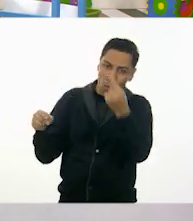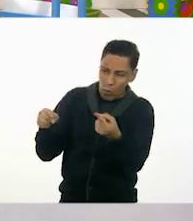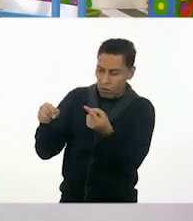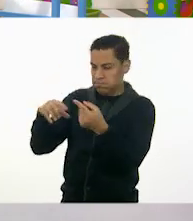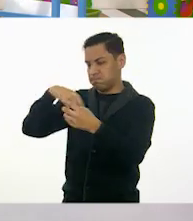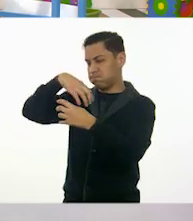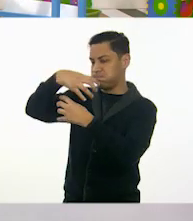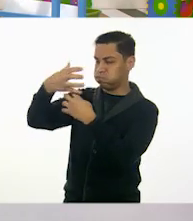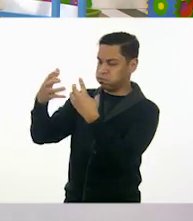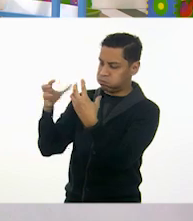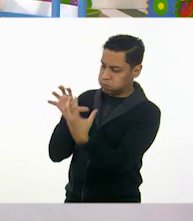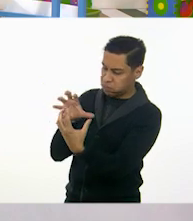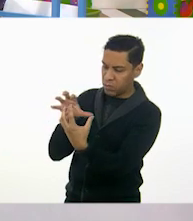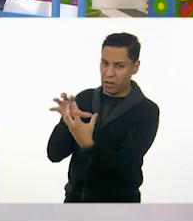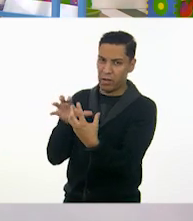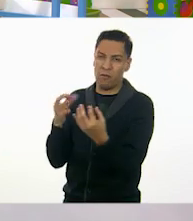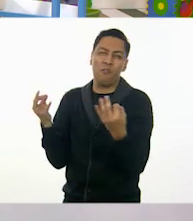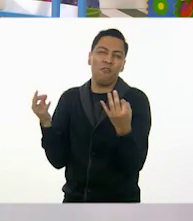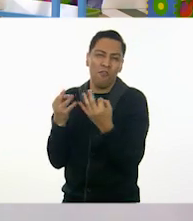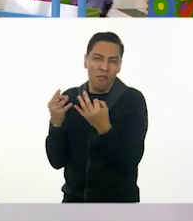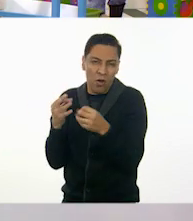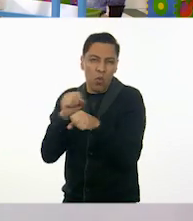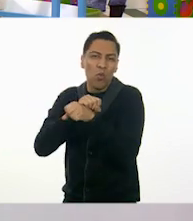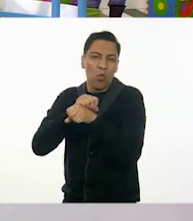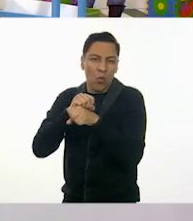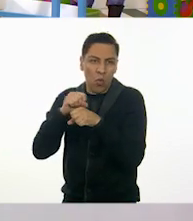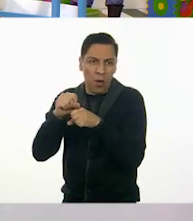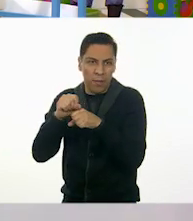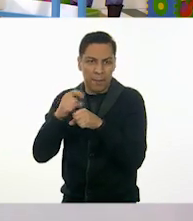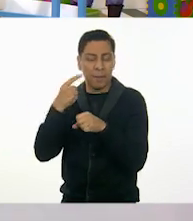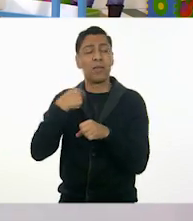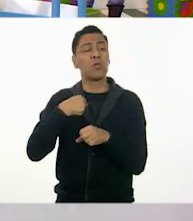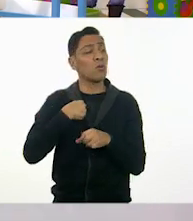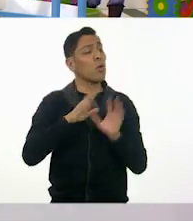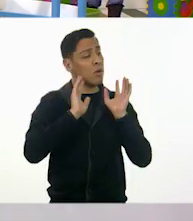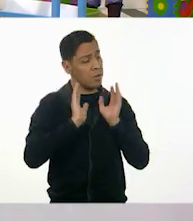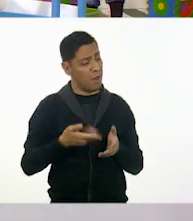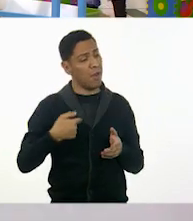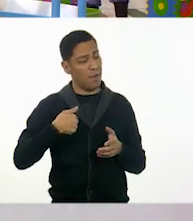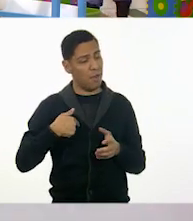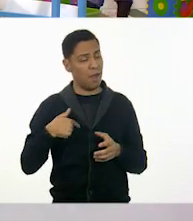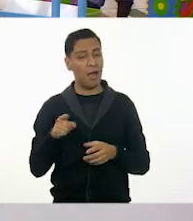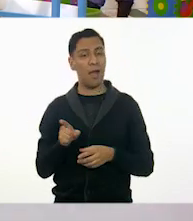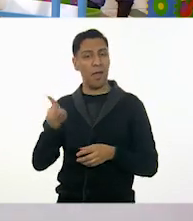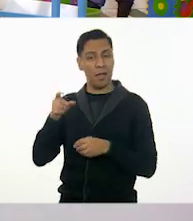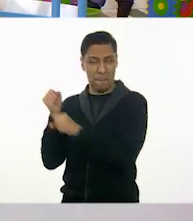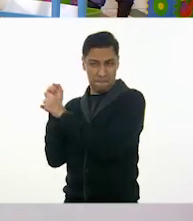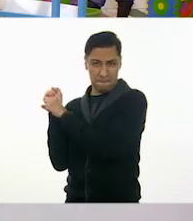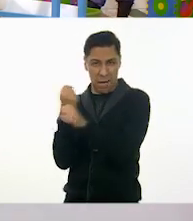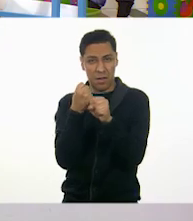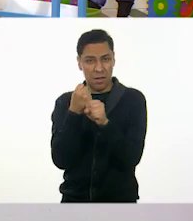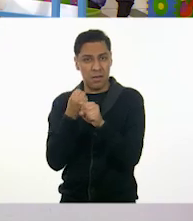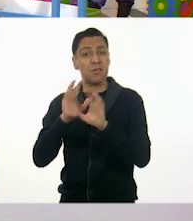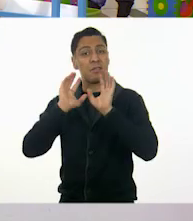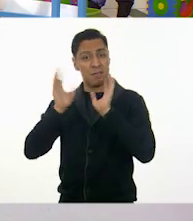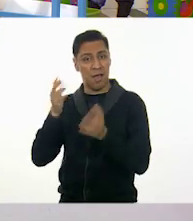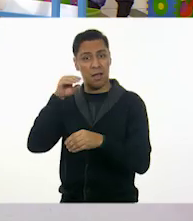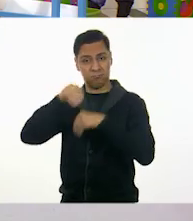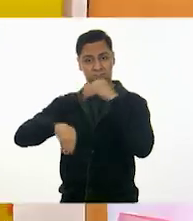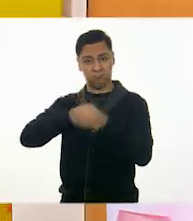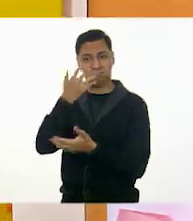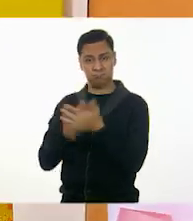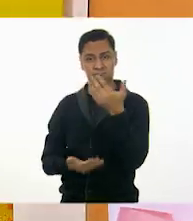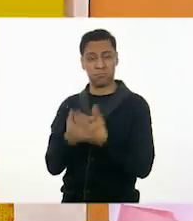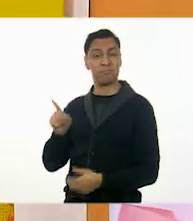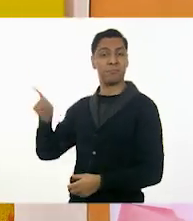ya una piñata terminada. ¡Ah! Mira. ¡Tarán! ¡Oh! Muy bien. ¡Listo! ¡Bravo!